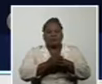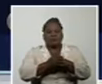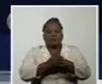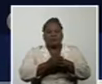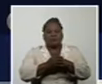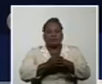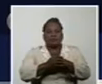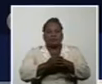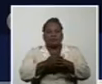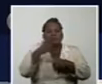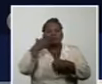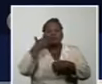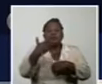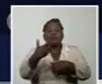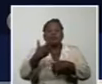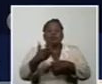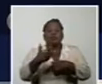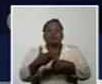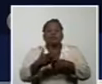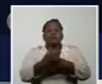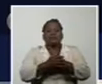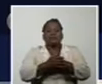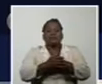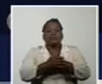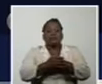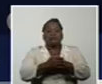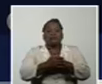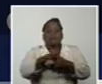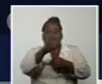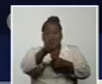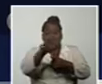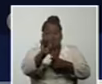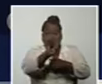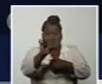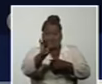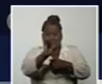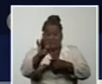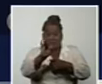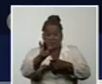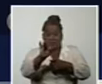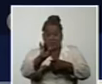Dato importante, de estos 177, el